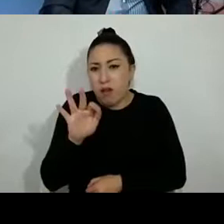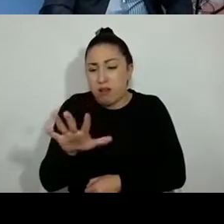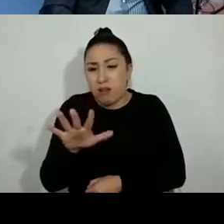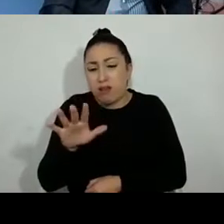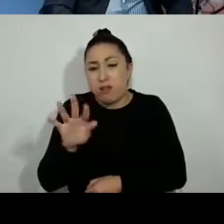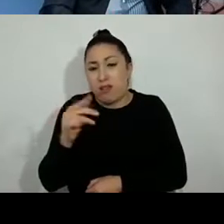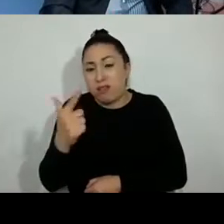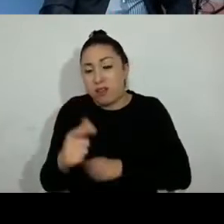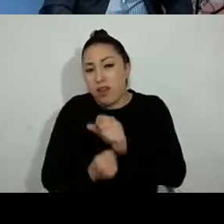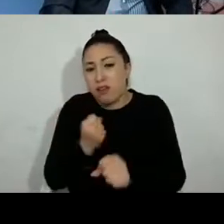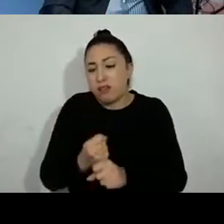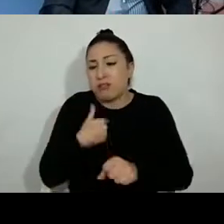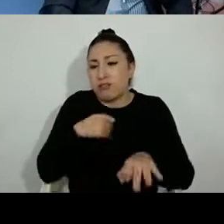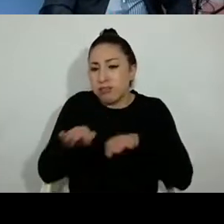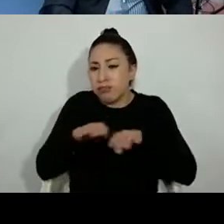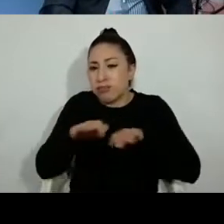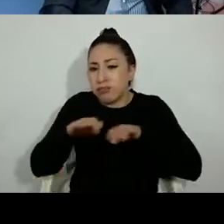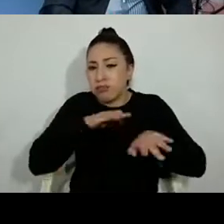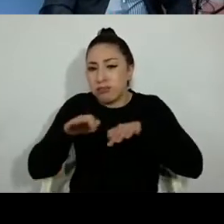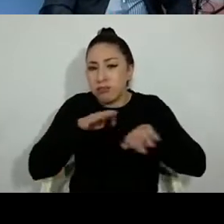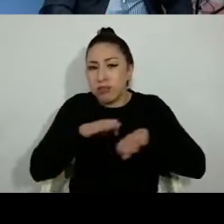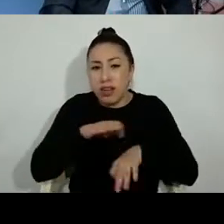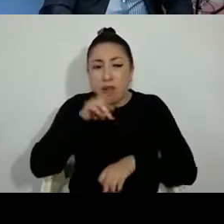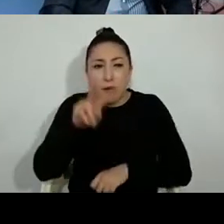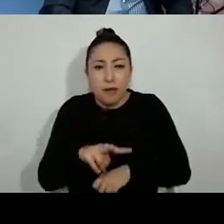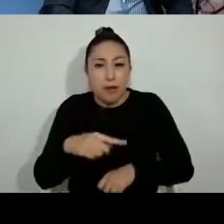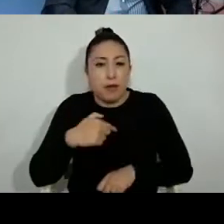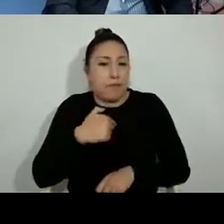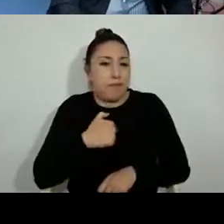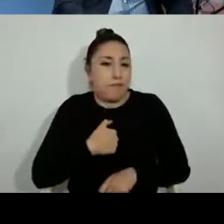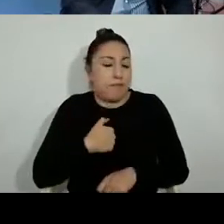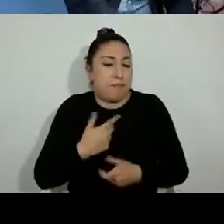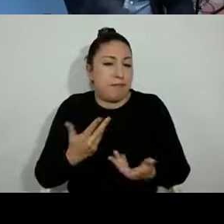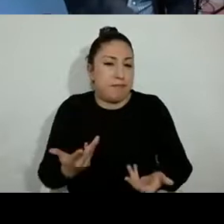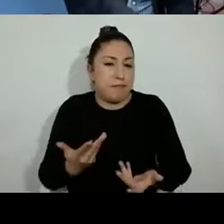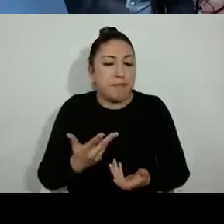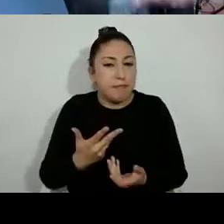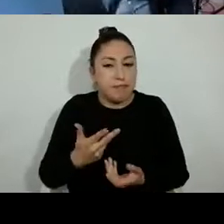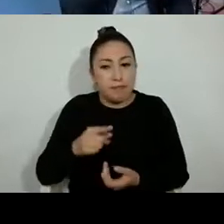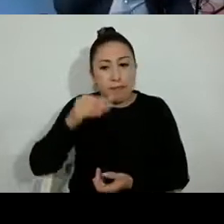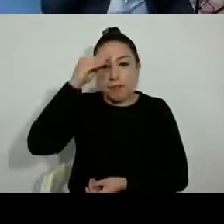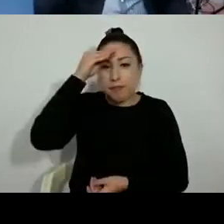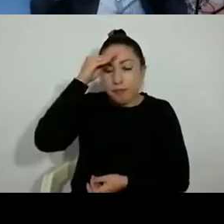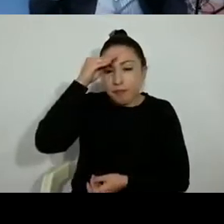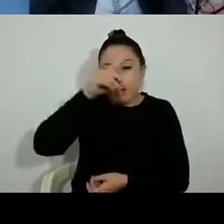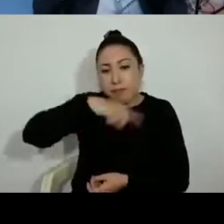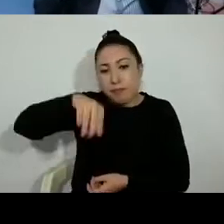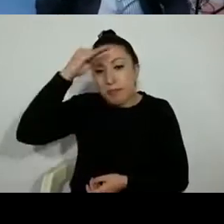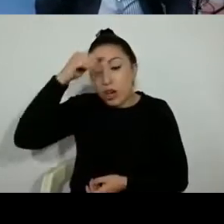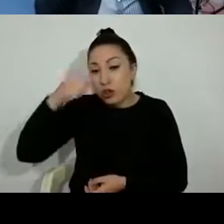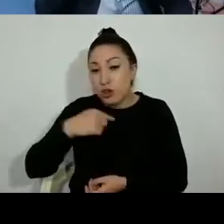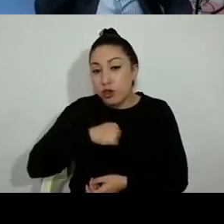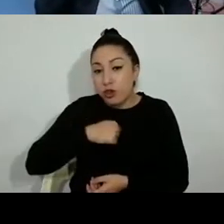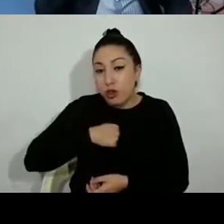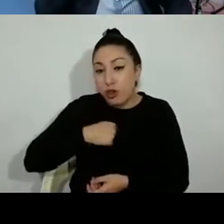eso, por lo tanto, ya no tengo oportunidad para decir me dediqué